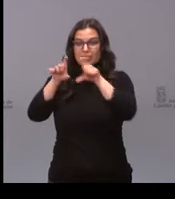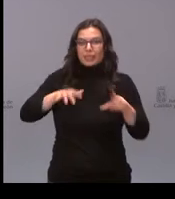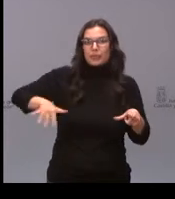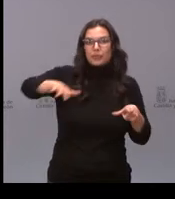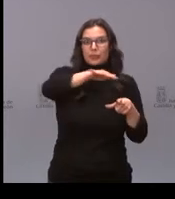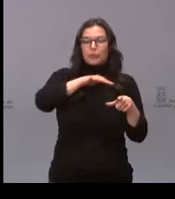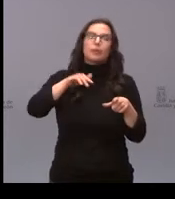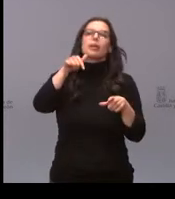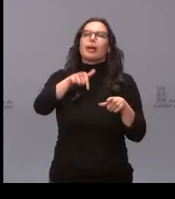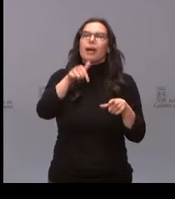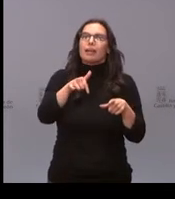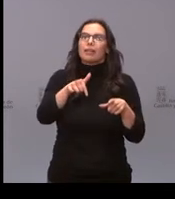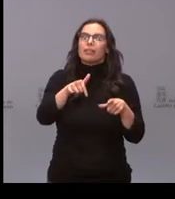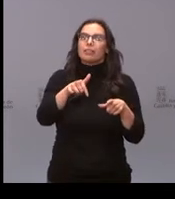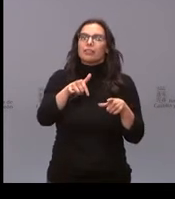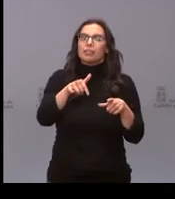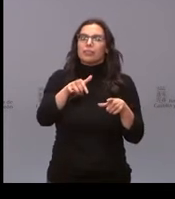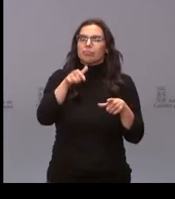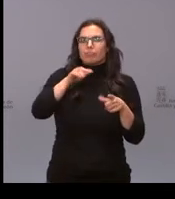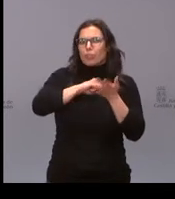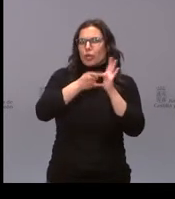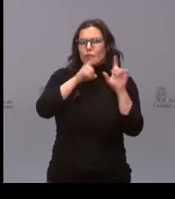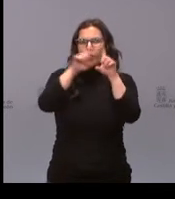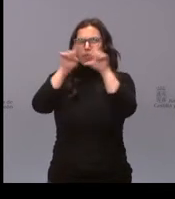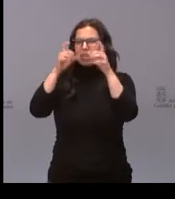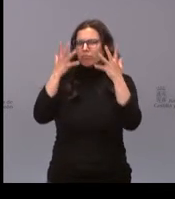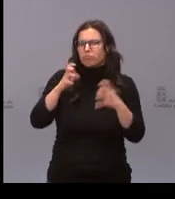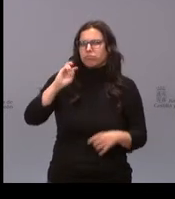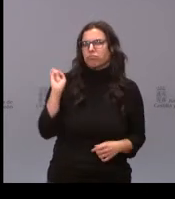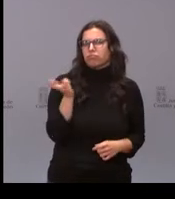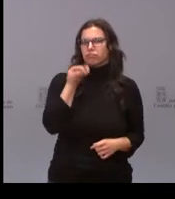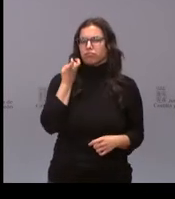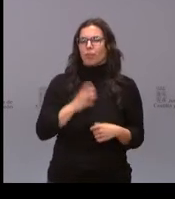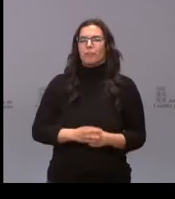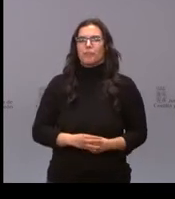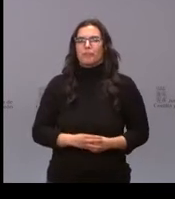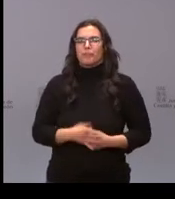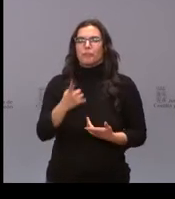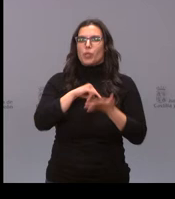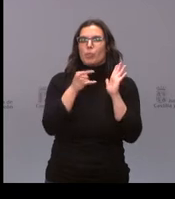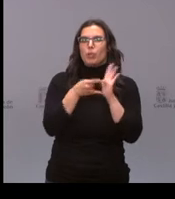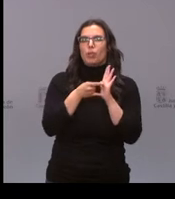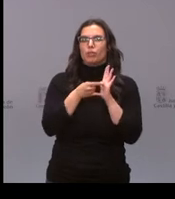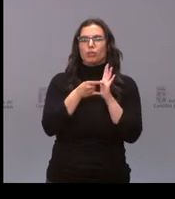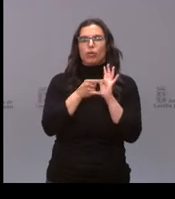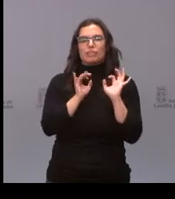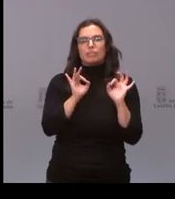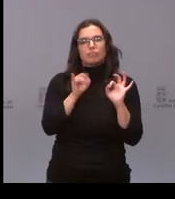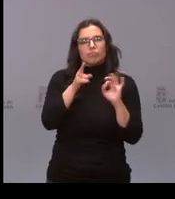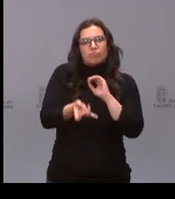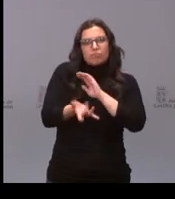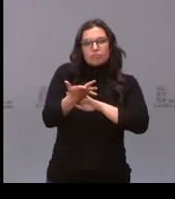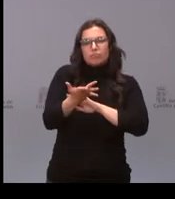despegue porque está cargado de proyectos empresariales. Está cargado de proyectos que van a